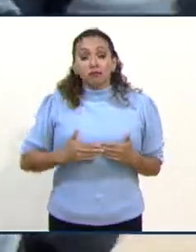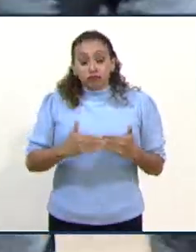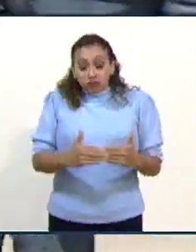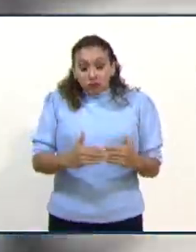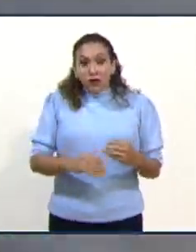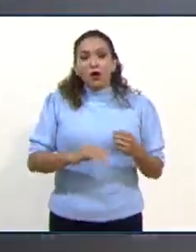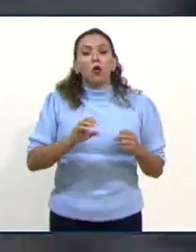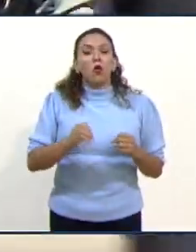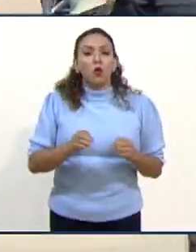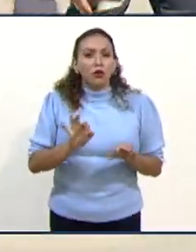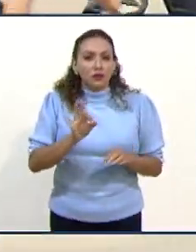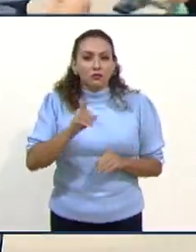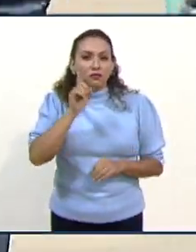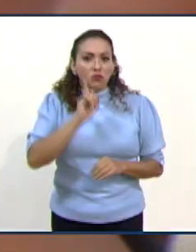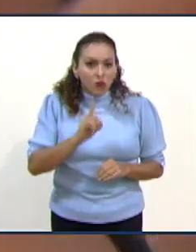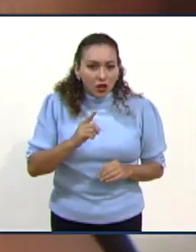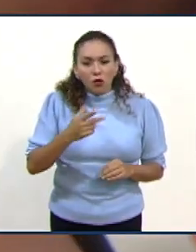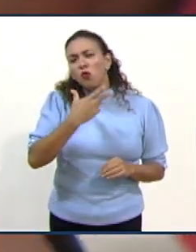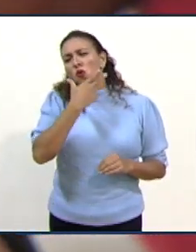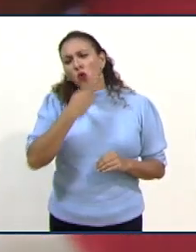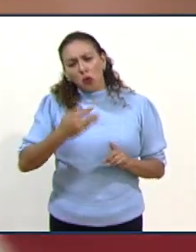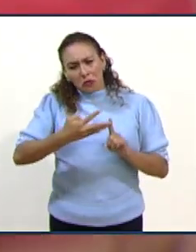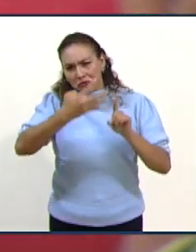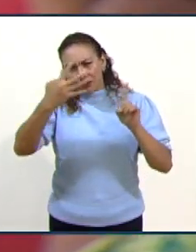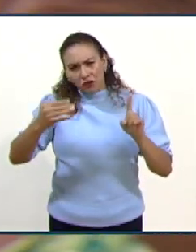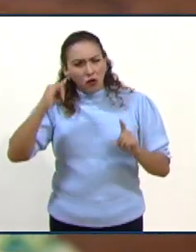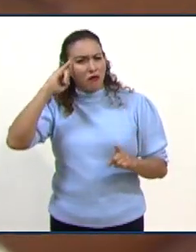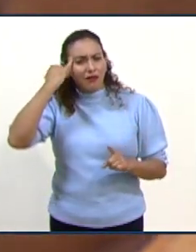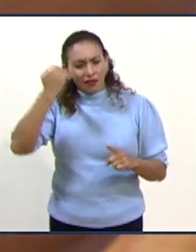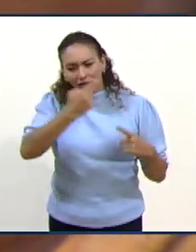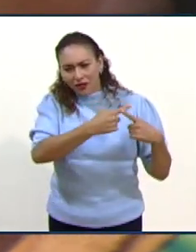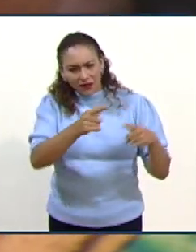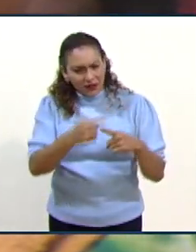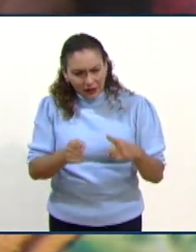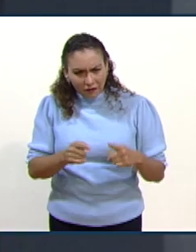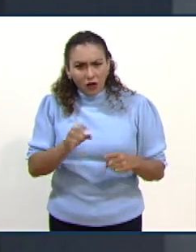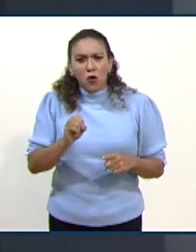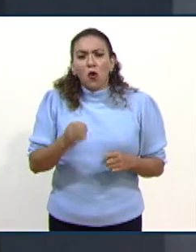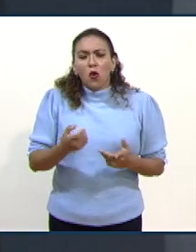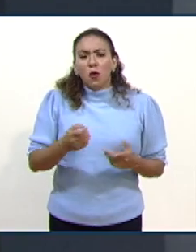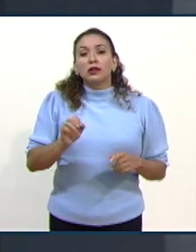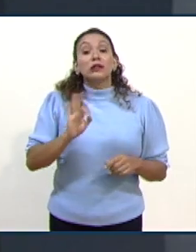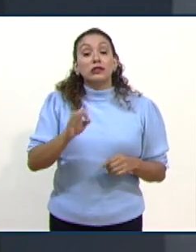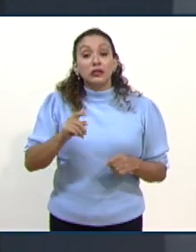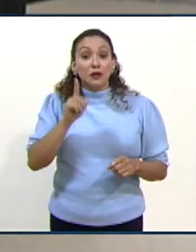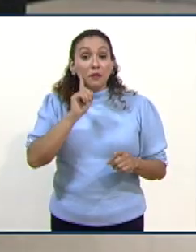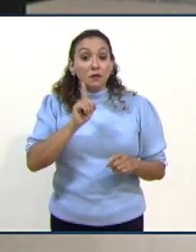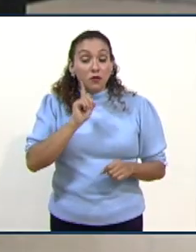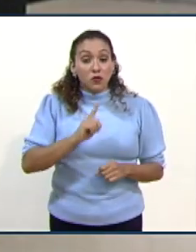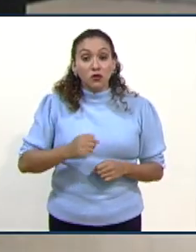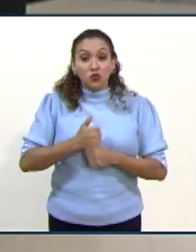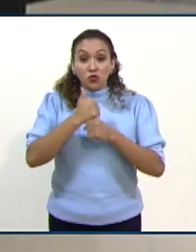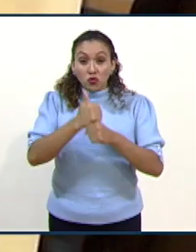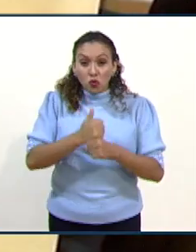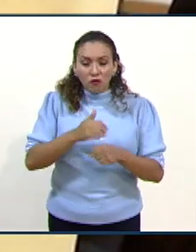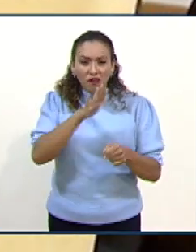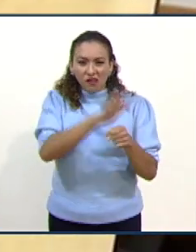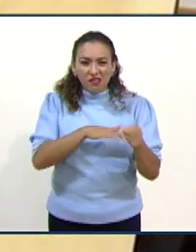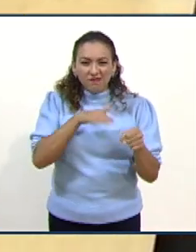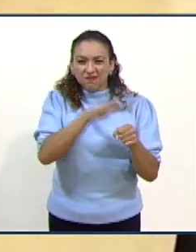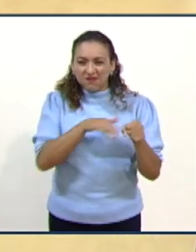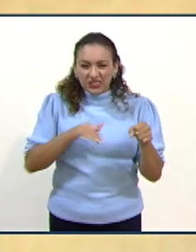sexual, raza, religión, origen étnico, condición social o acoso u hostigamiento sexual.